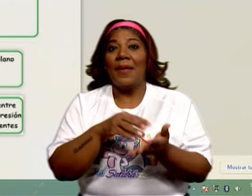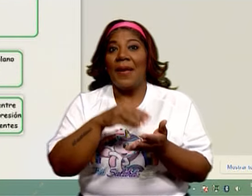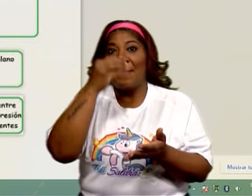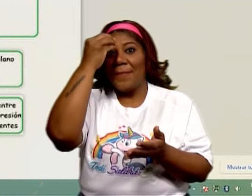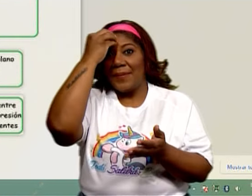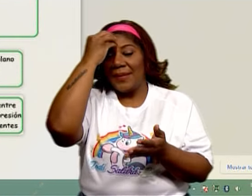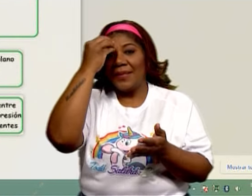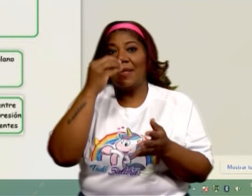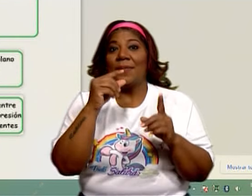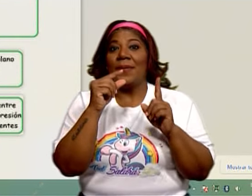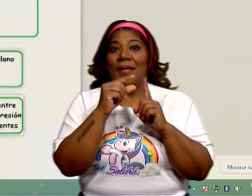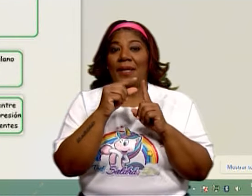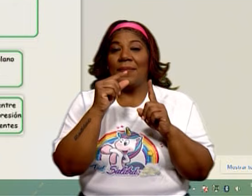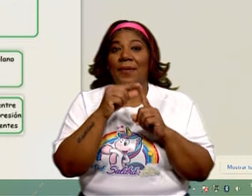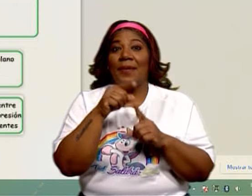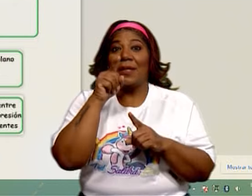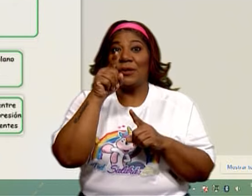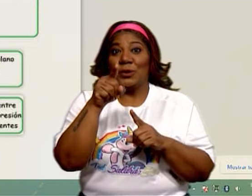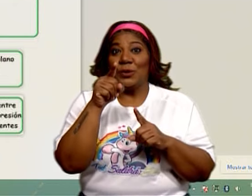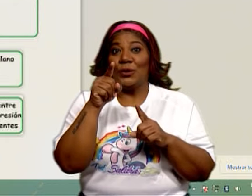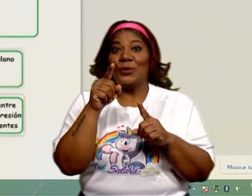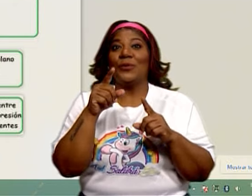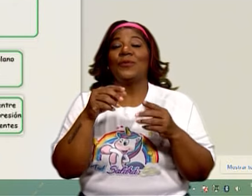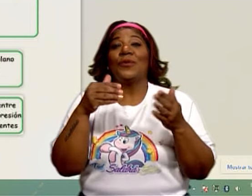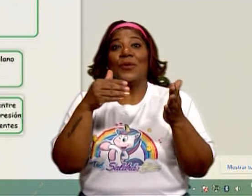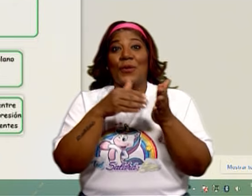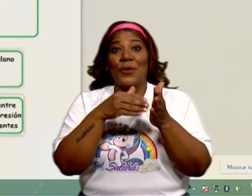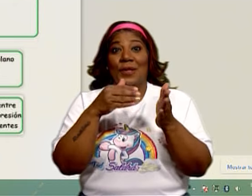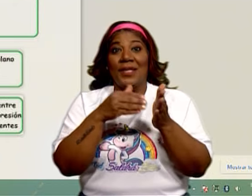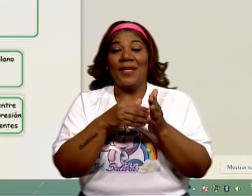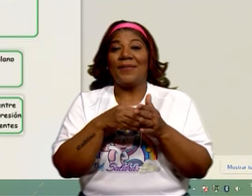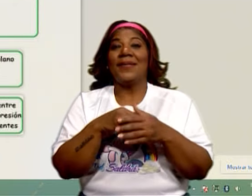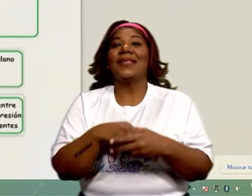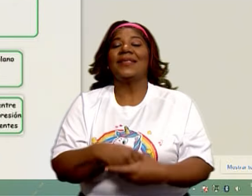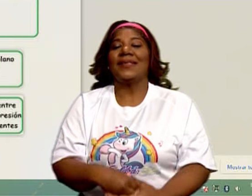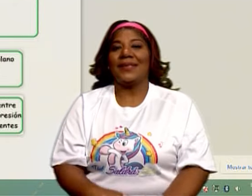Te invito a que de esta forma lo puedas realizar